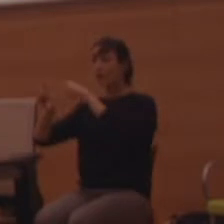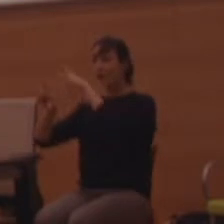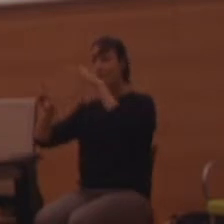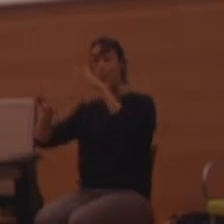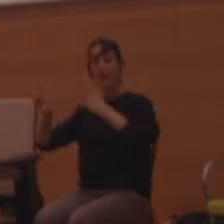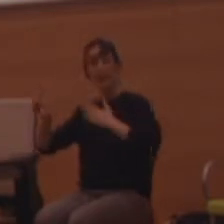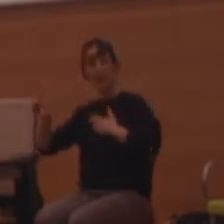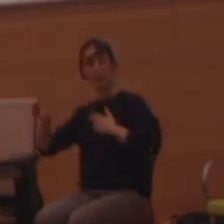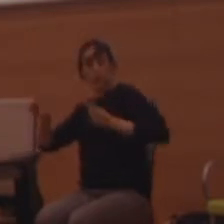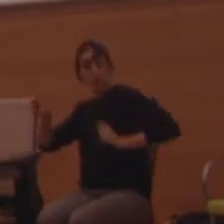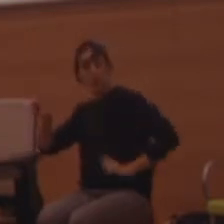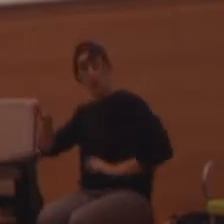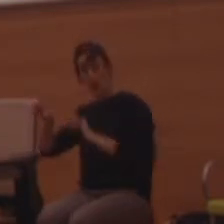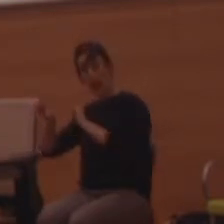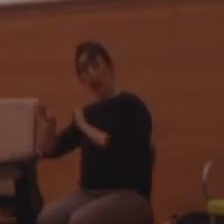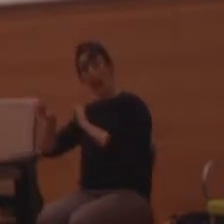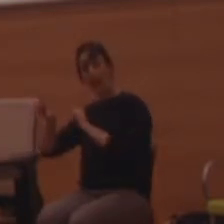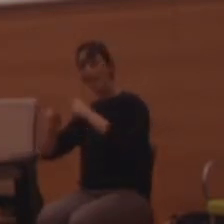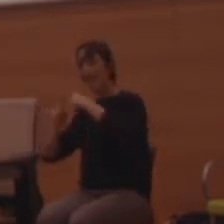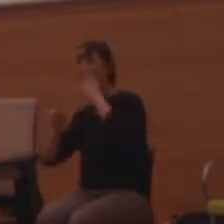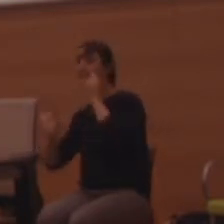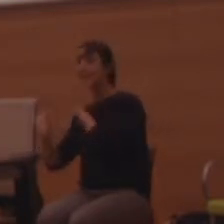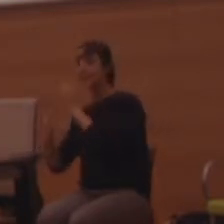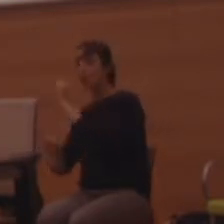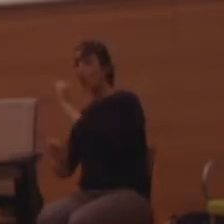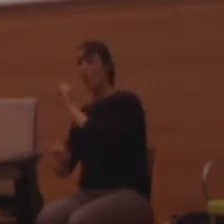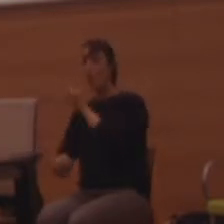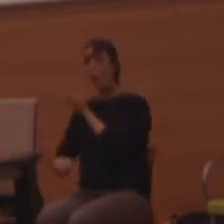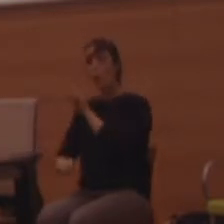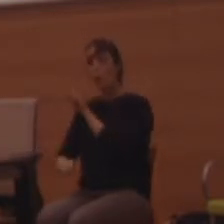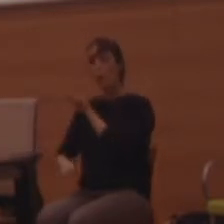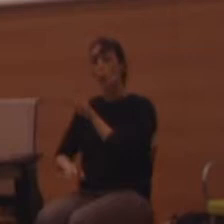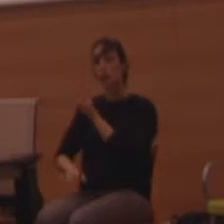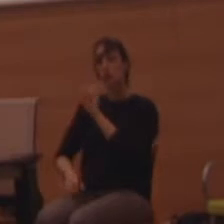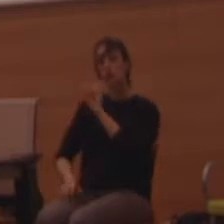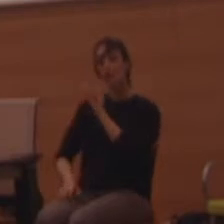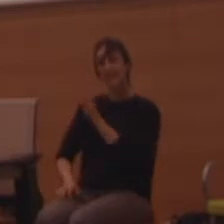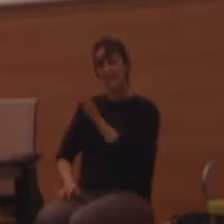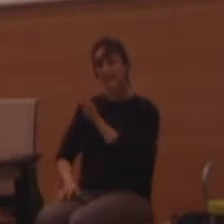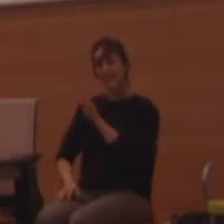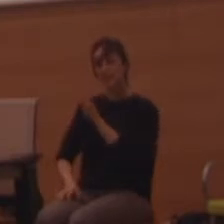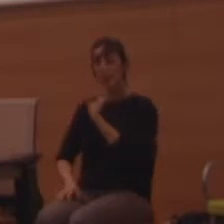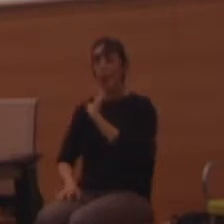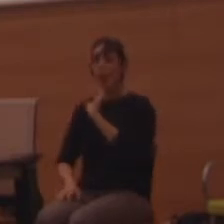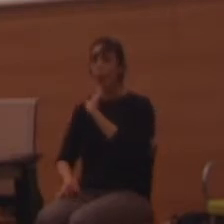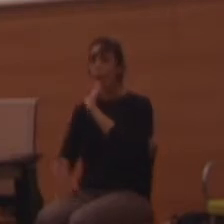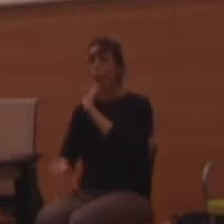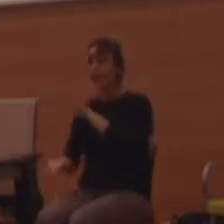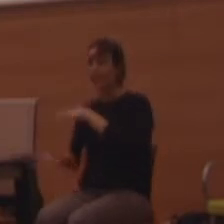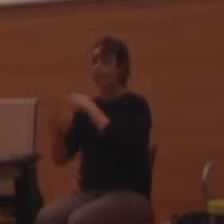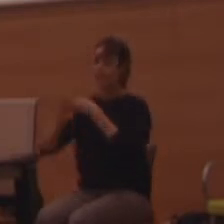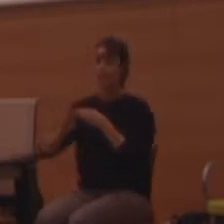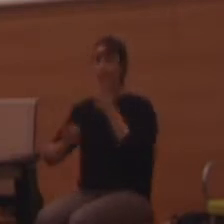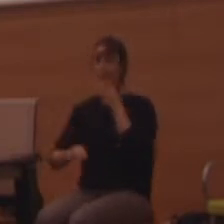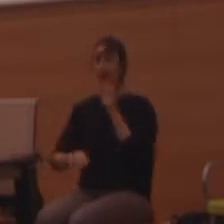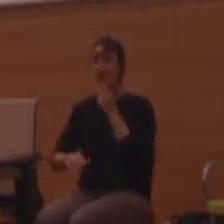tenemos de riesgo 0, 1, 2 y 3. O, traducido en palabra,